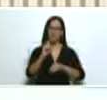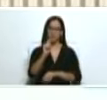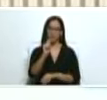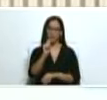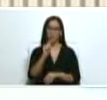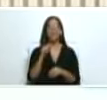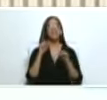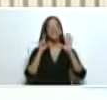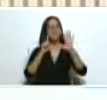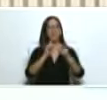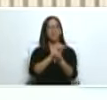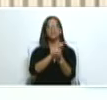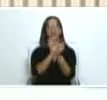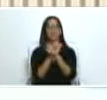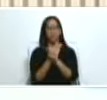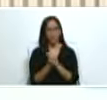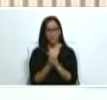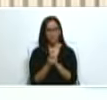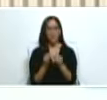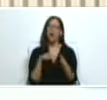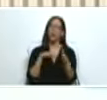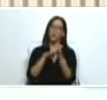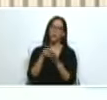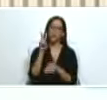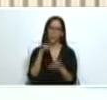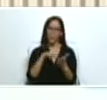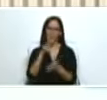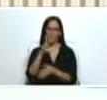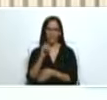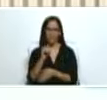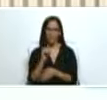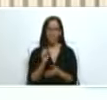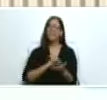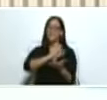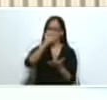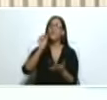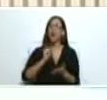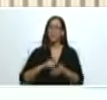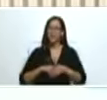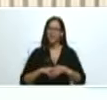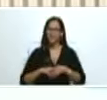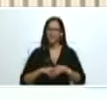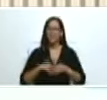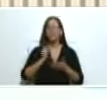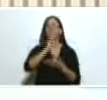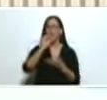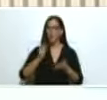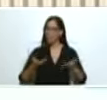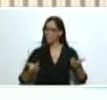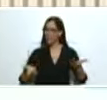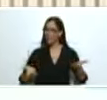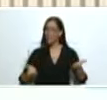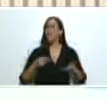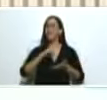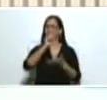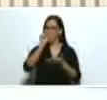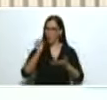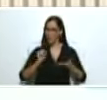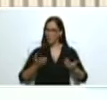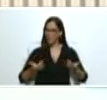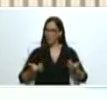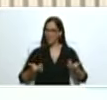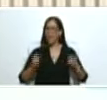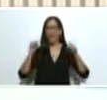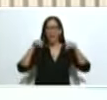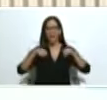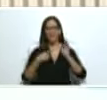las 7 transformaciones rumbo al 2030. Dibújame esa, dibújala pues, dibújamela. Aquí